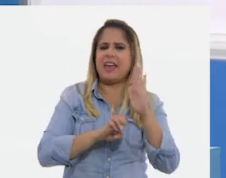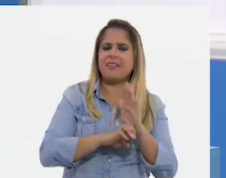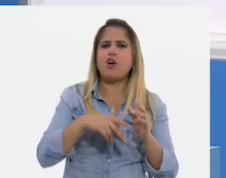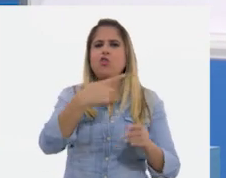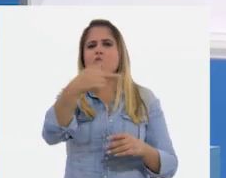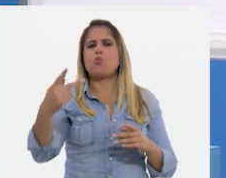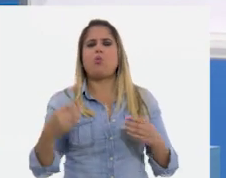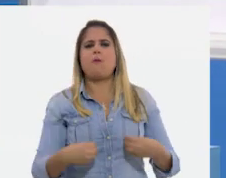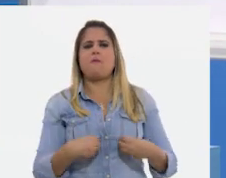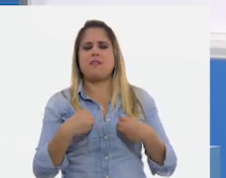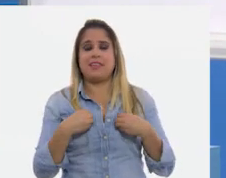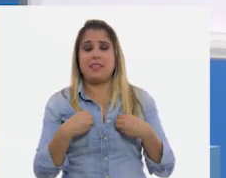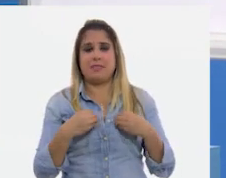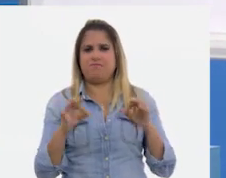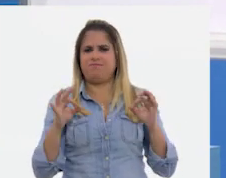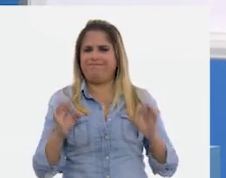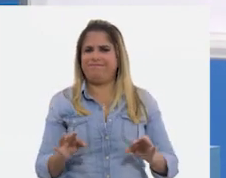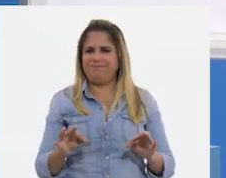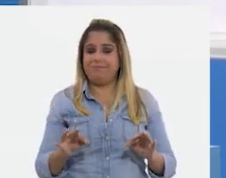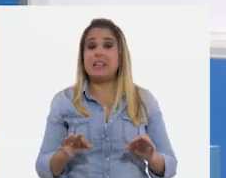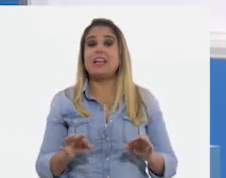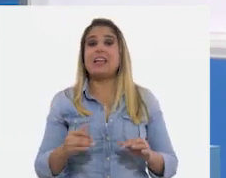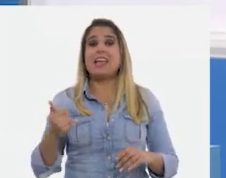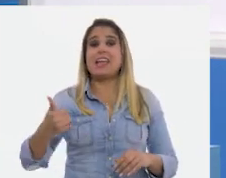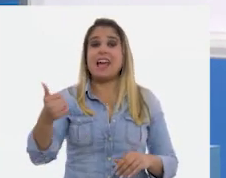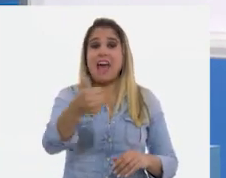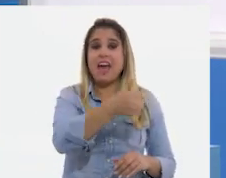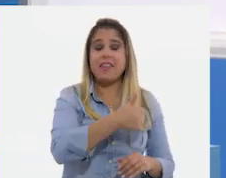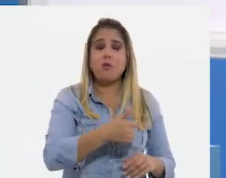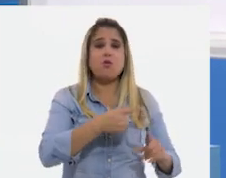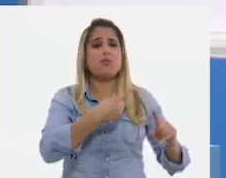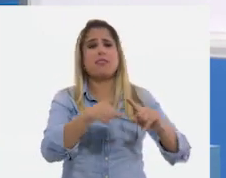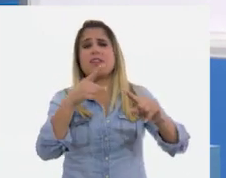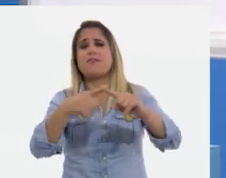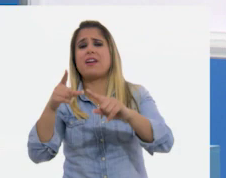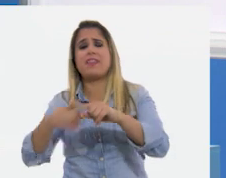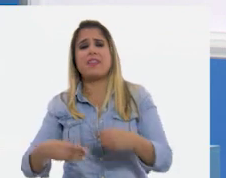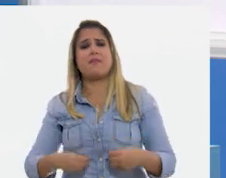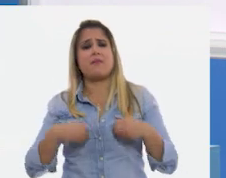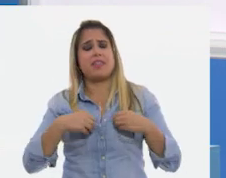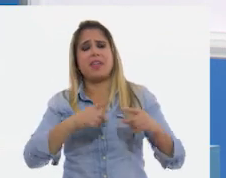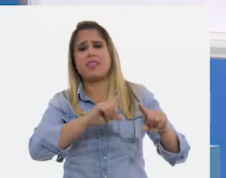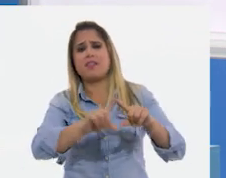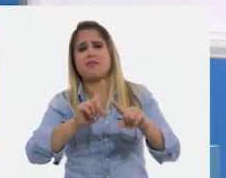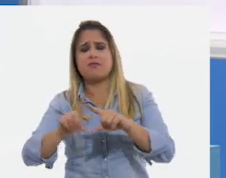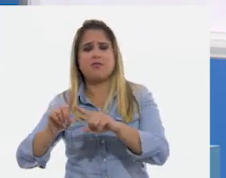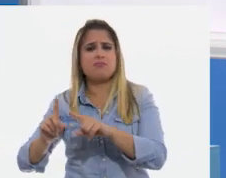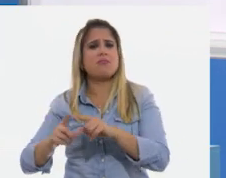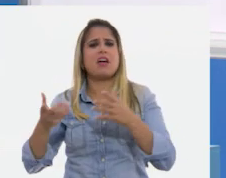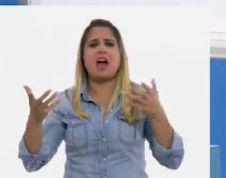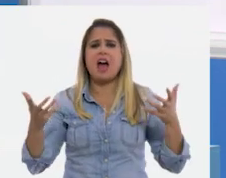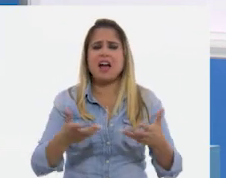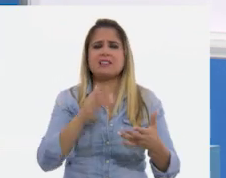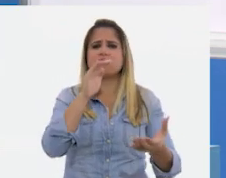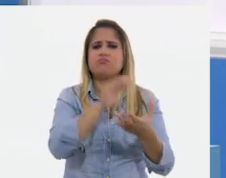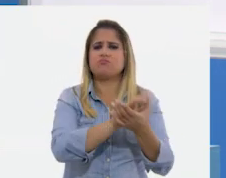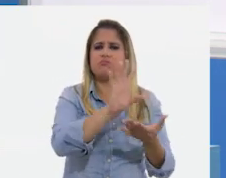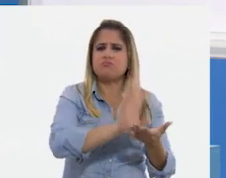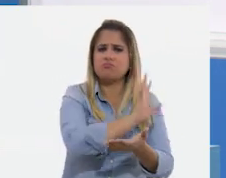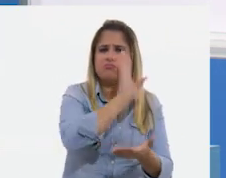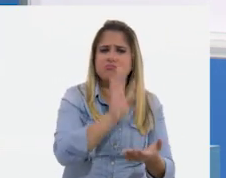de vida. Todos seguimos una serie de rituales en distintas ceremonias, realización de